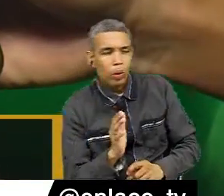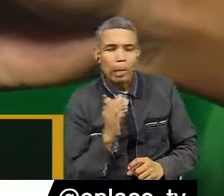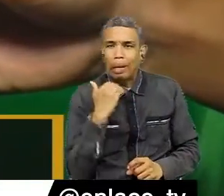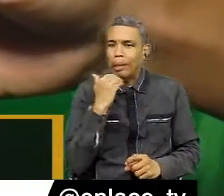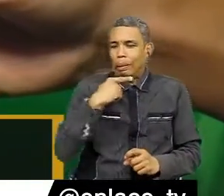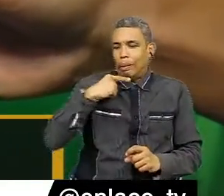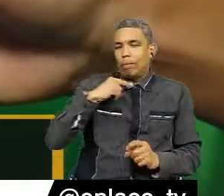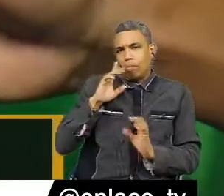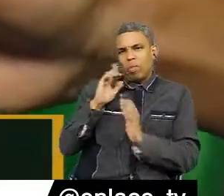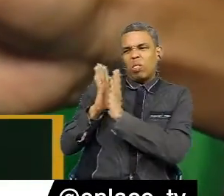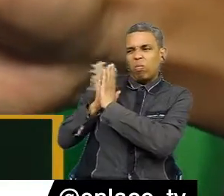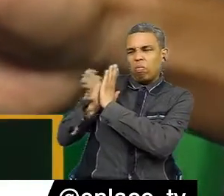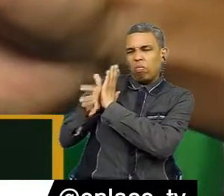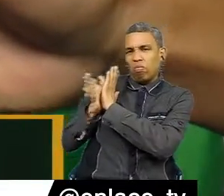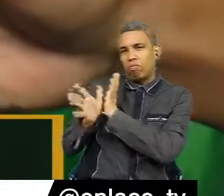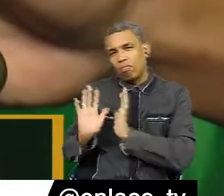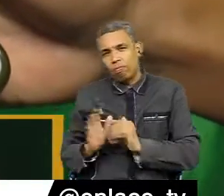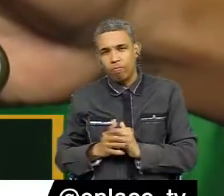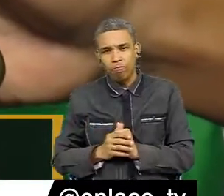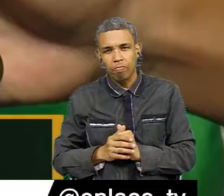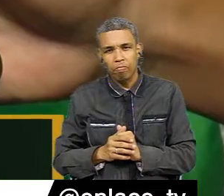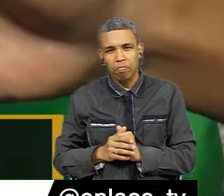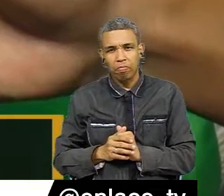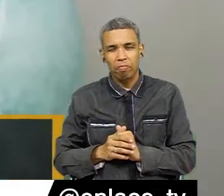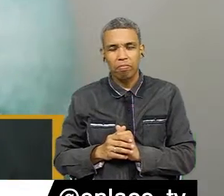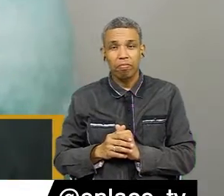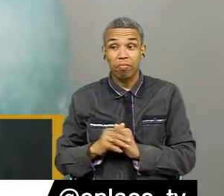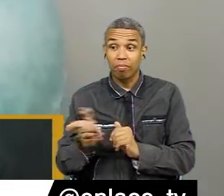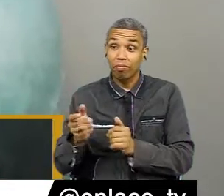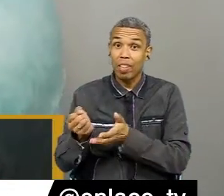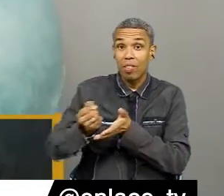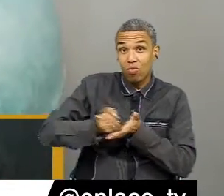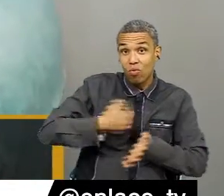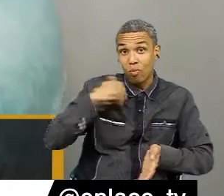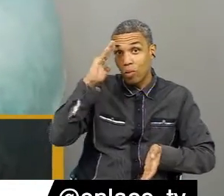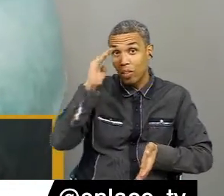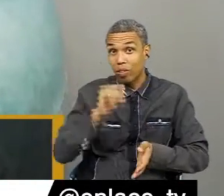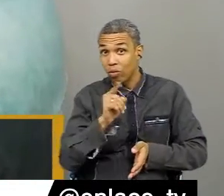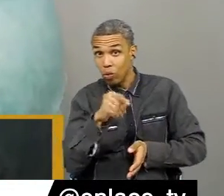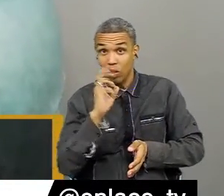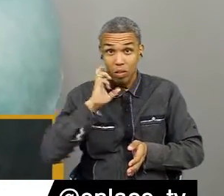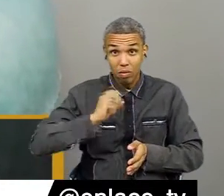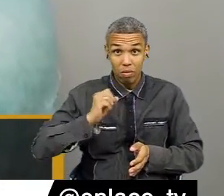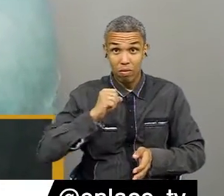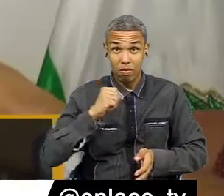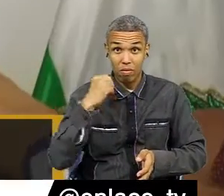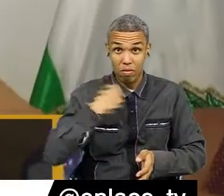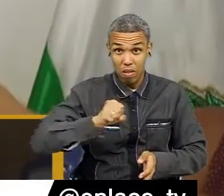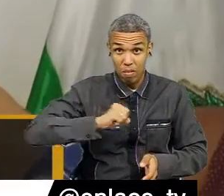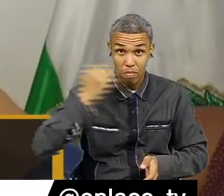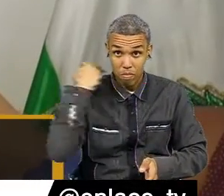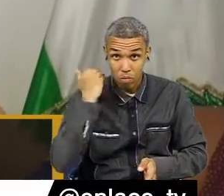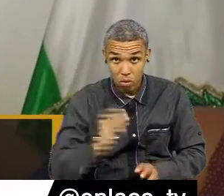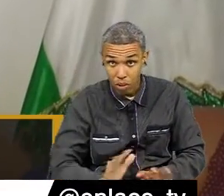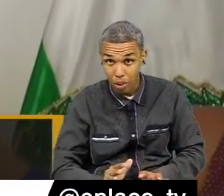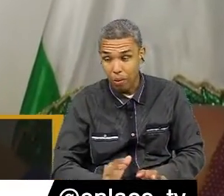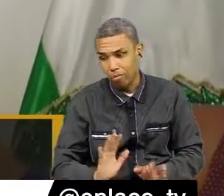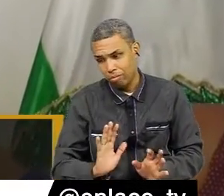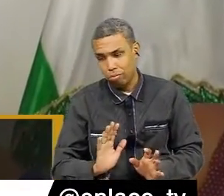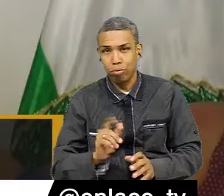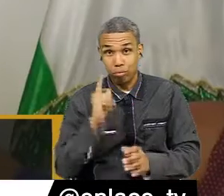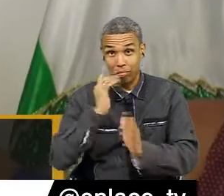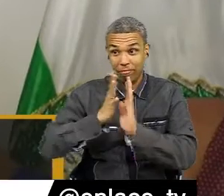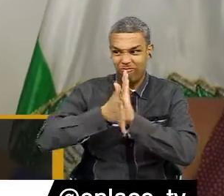ciudadano santandereano destacó este trabajo y espera que, como él, otras personas no sean víctimas del robo de celulares. Pues la verdad, muy bueno,